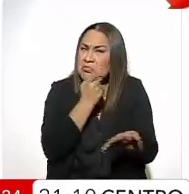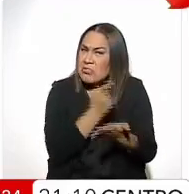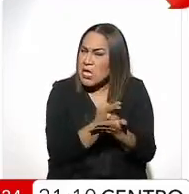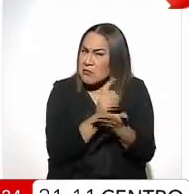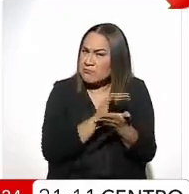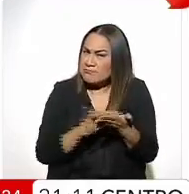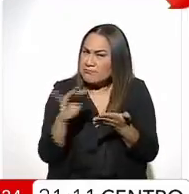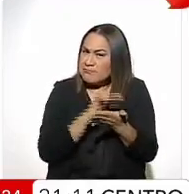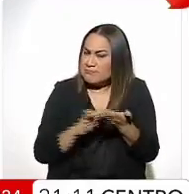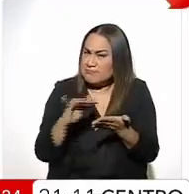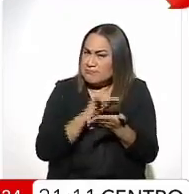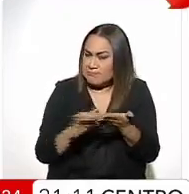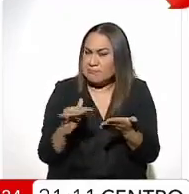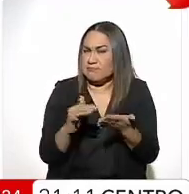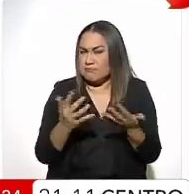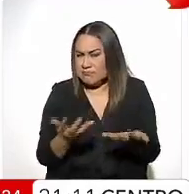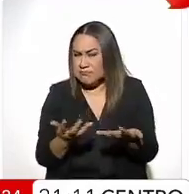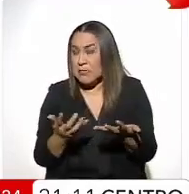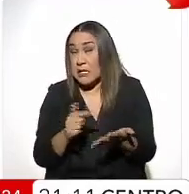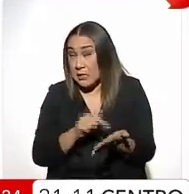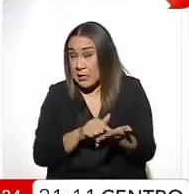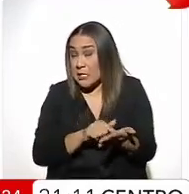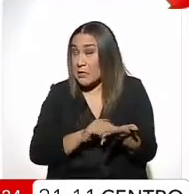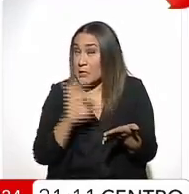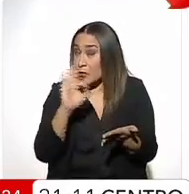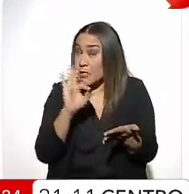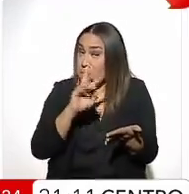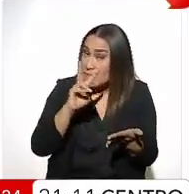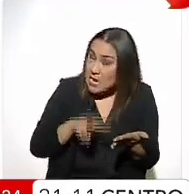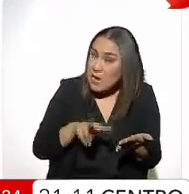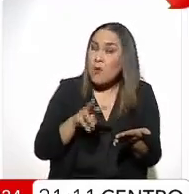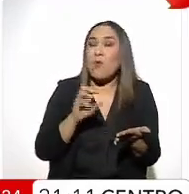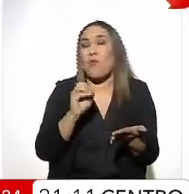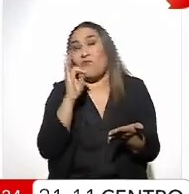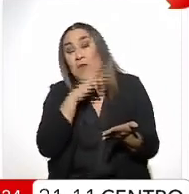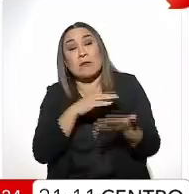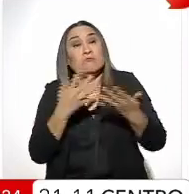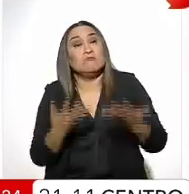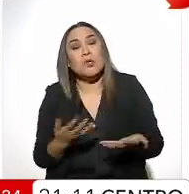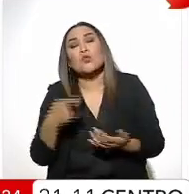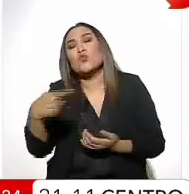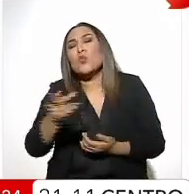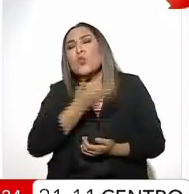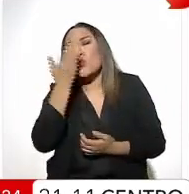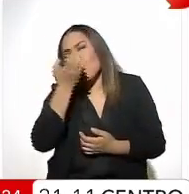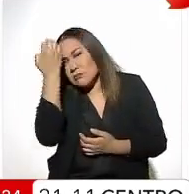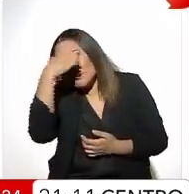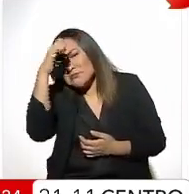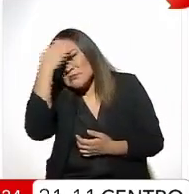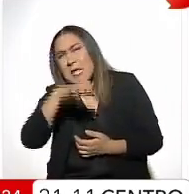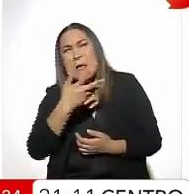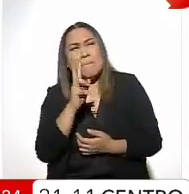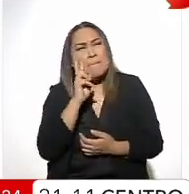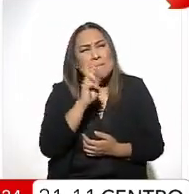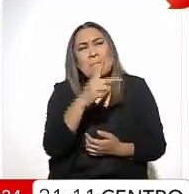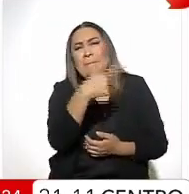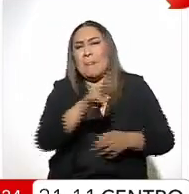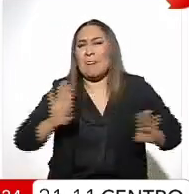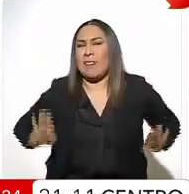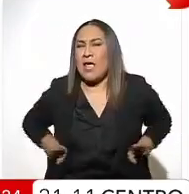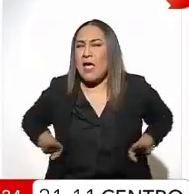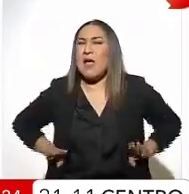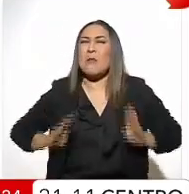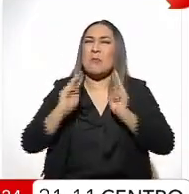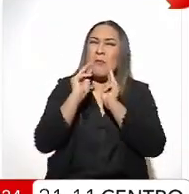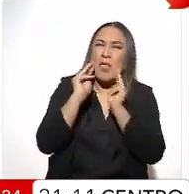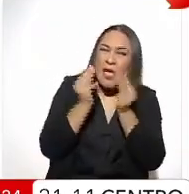provee, del valor que pudiera tener a la luz de lo que es su experiencia sobre el comportamiento del cártel, sobre el